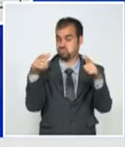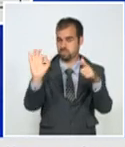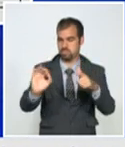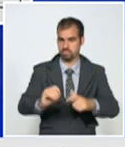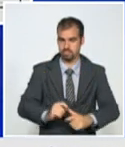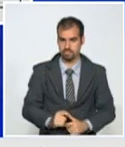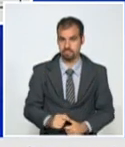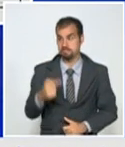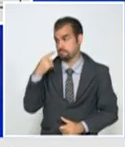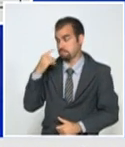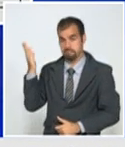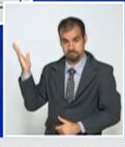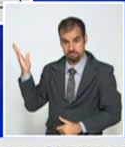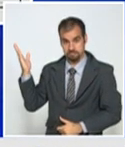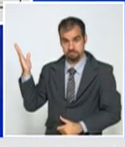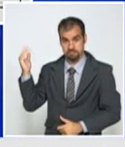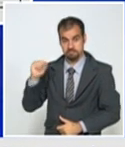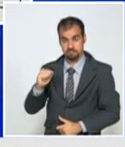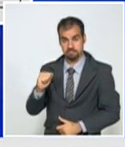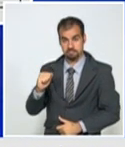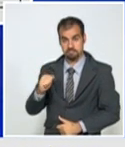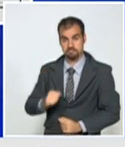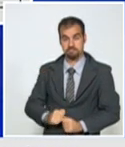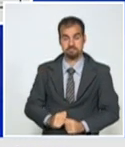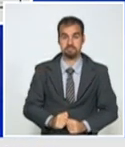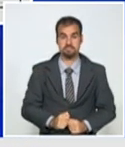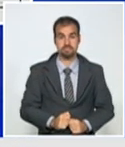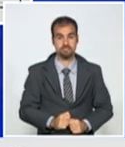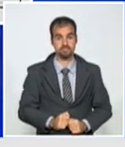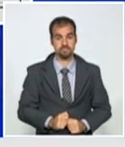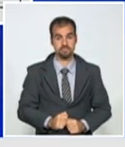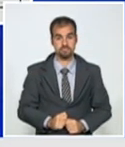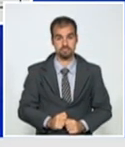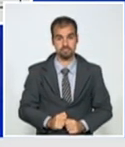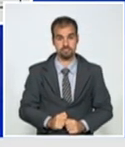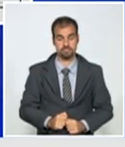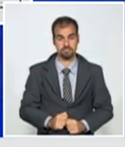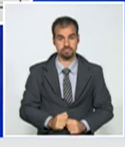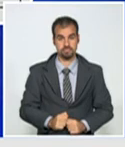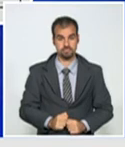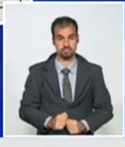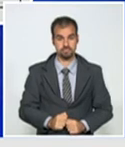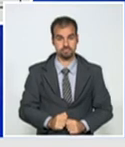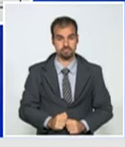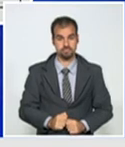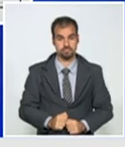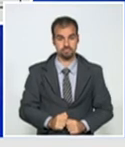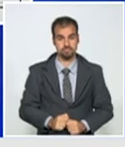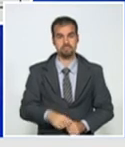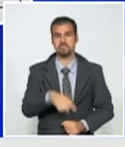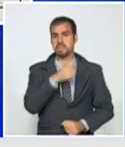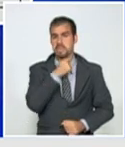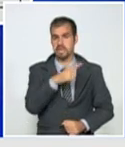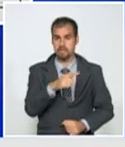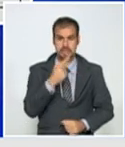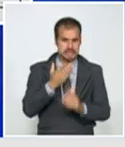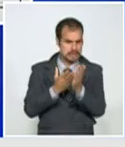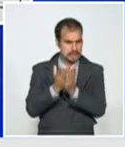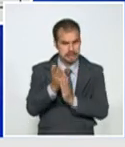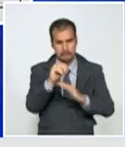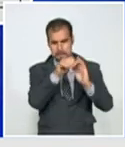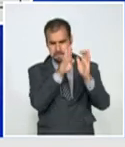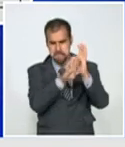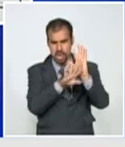ve que de todas formas esta provincia, de mantener las medidas que se han venido